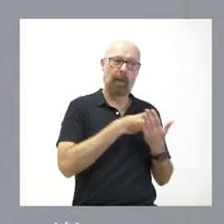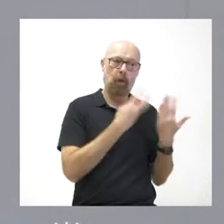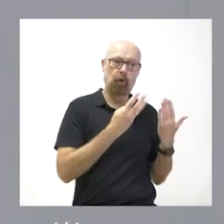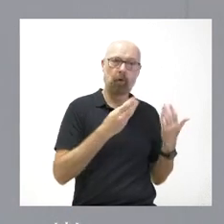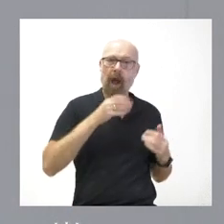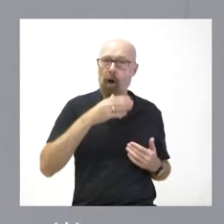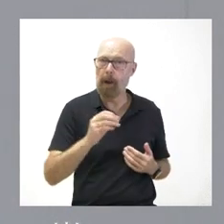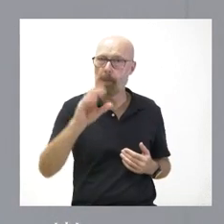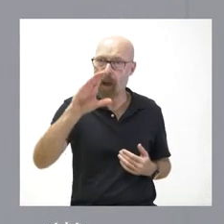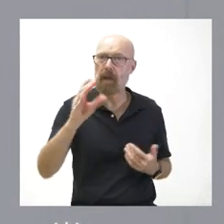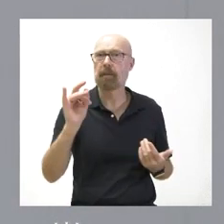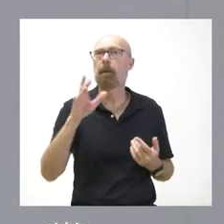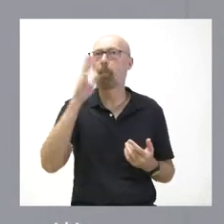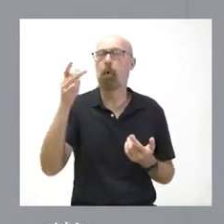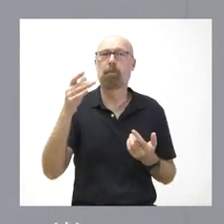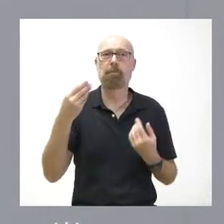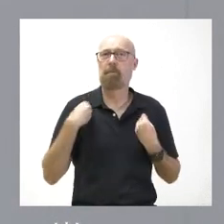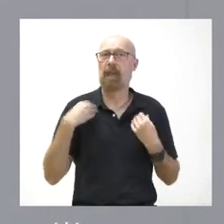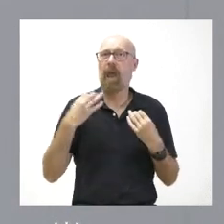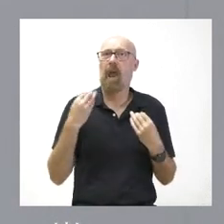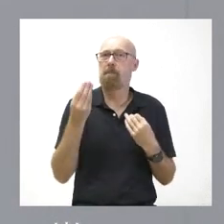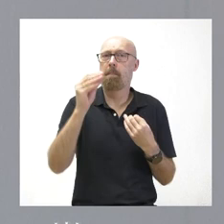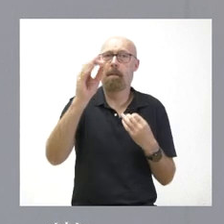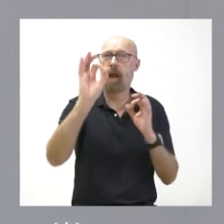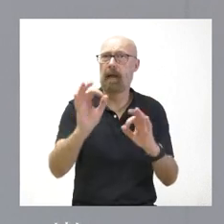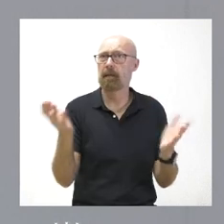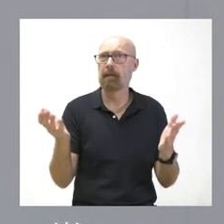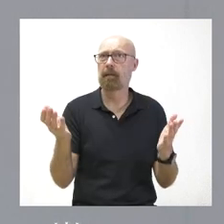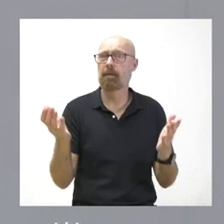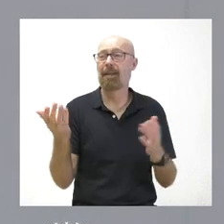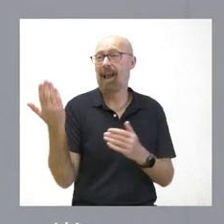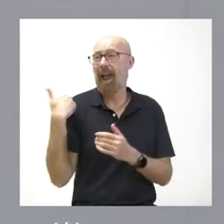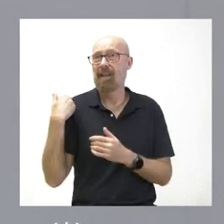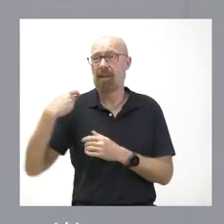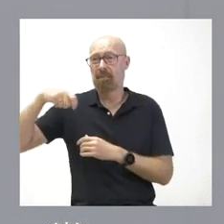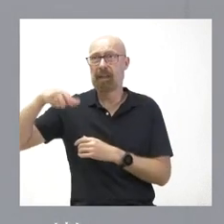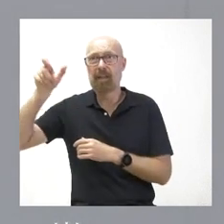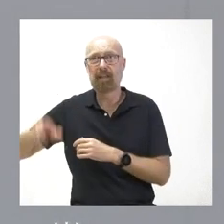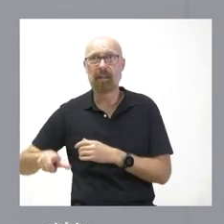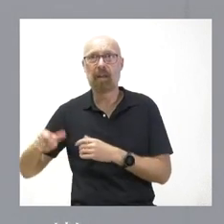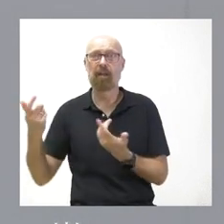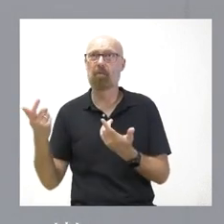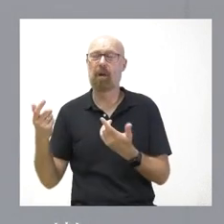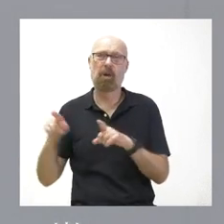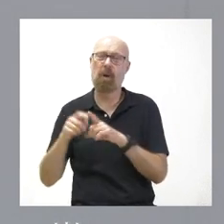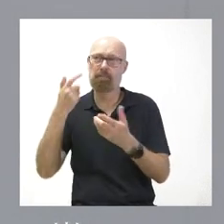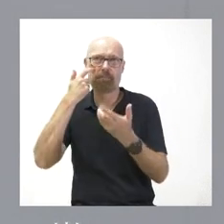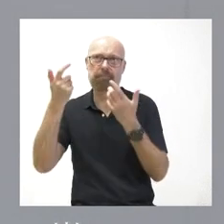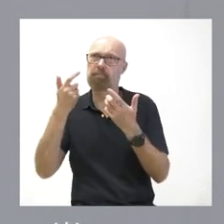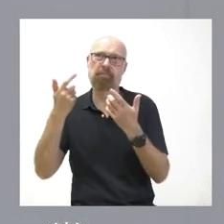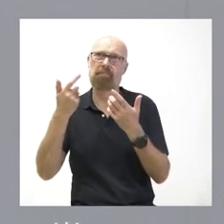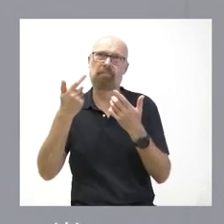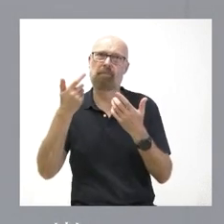vida se llama inflación y por tanto lo que vemos ayer es un desequilibrio una desigualdad muy clara en cómo ve el presidente del gobierno a unas comunidades